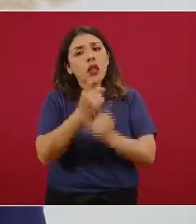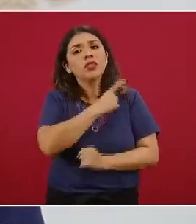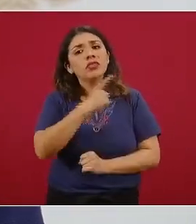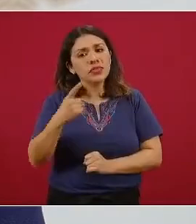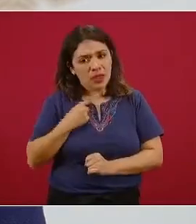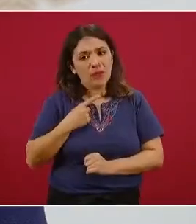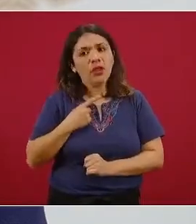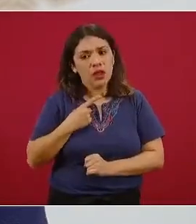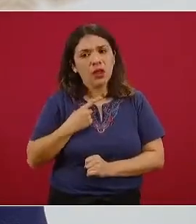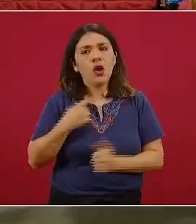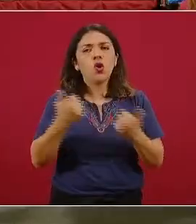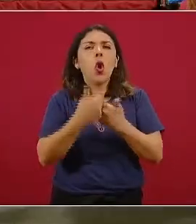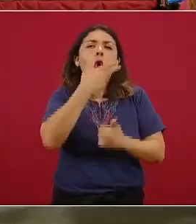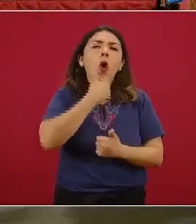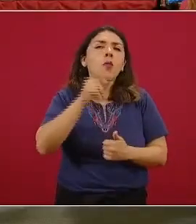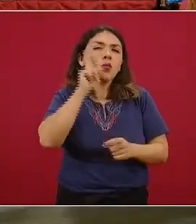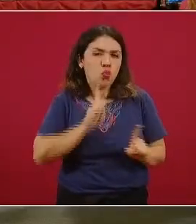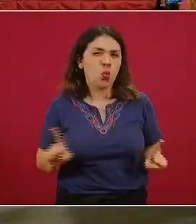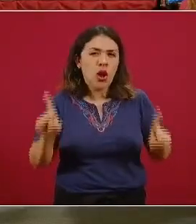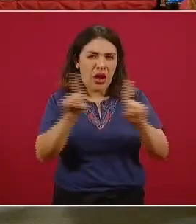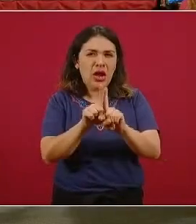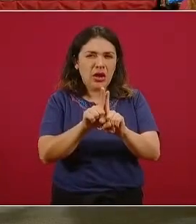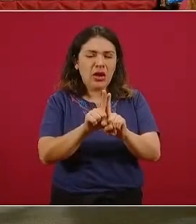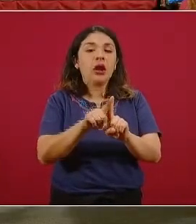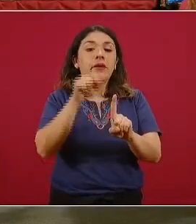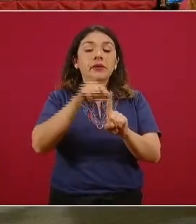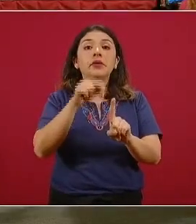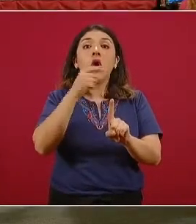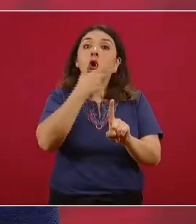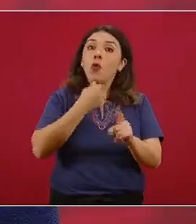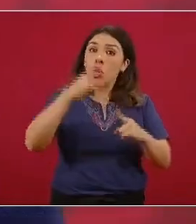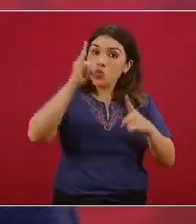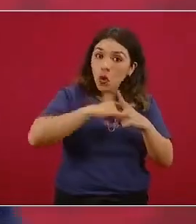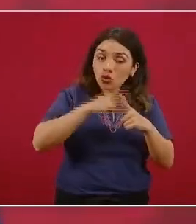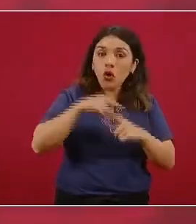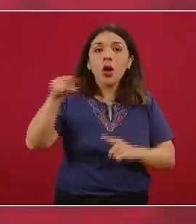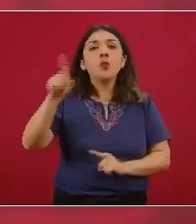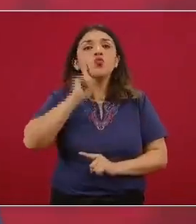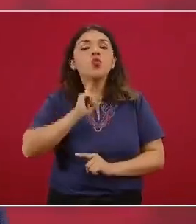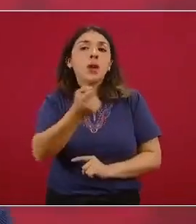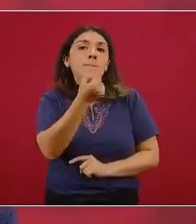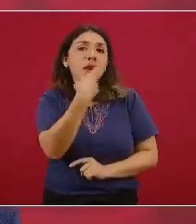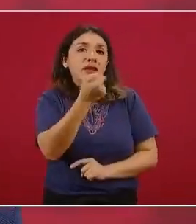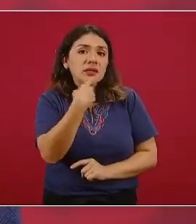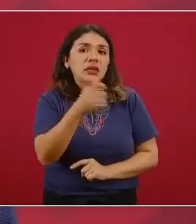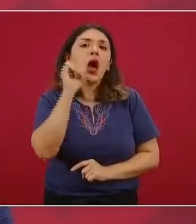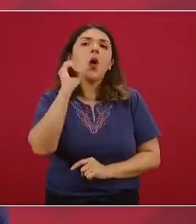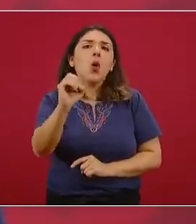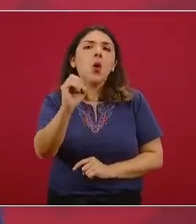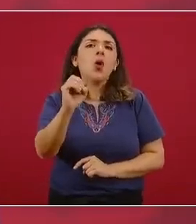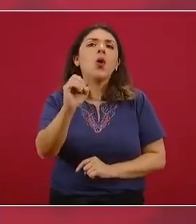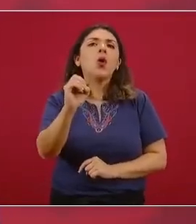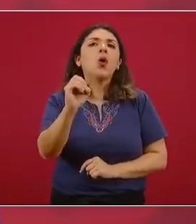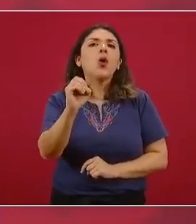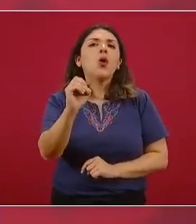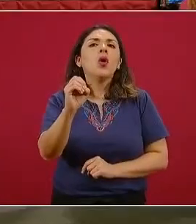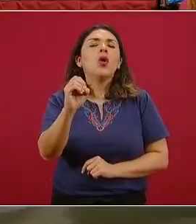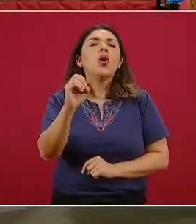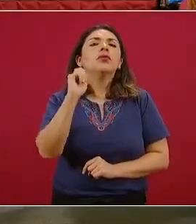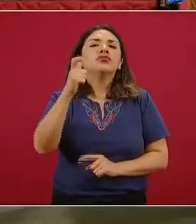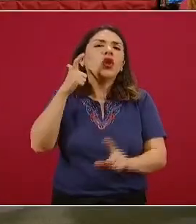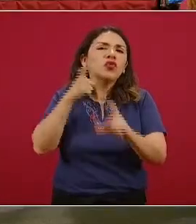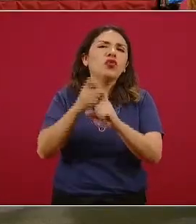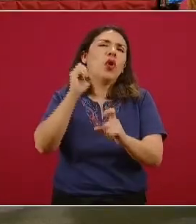en los casos de heterosexuales, que es cuando hablamos de reproducción, utilicen un hormonal, si es posible, de acción